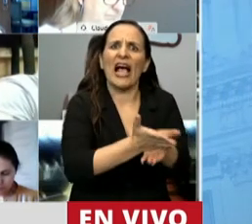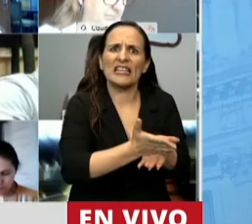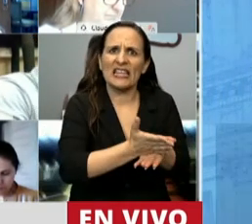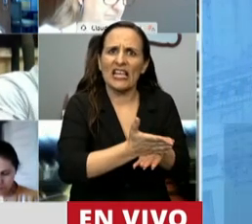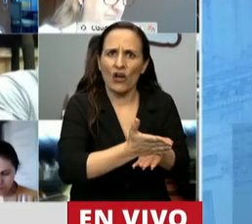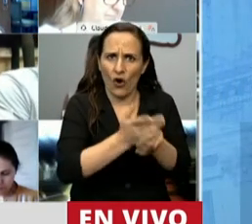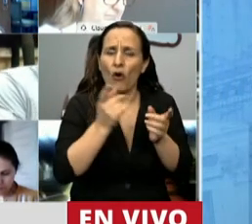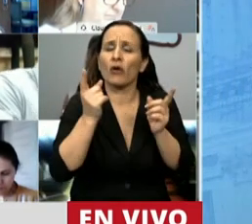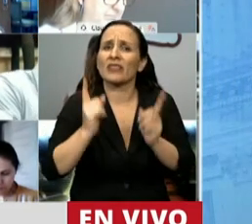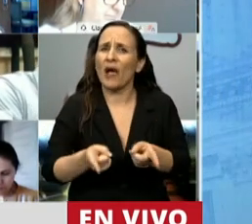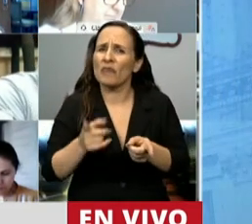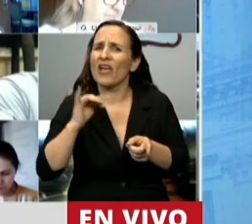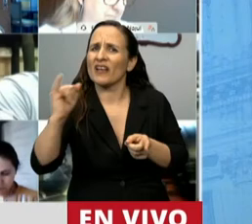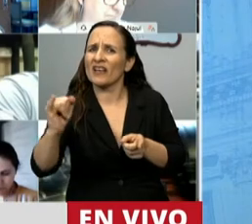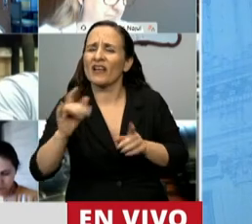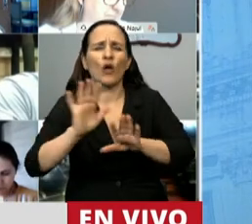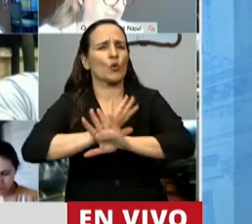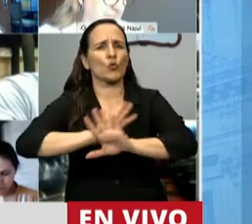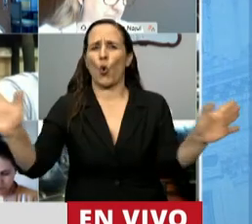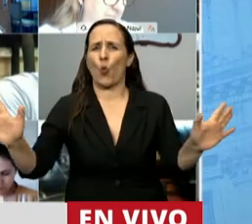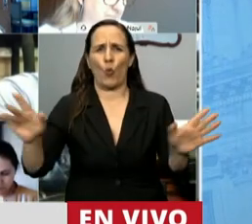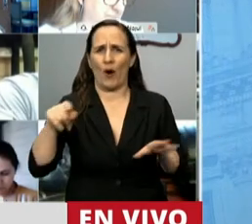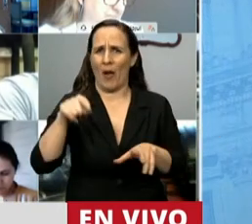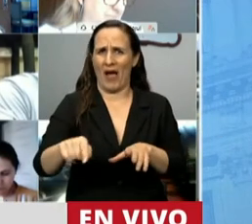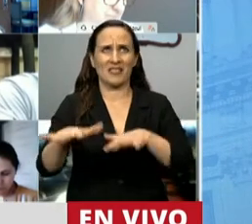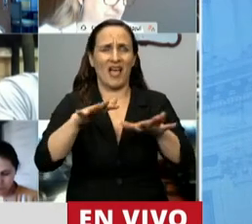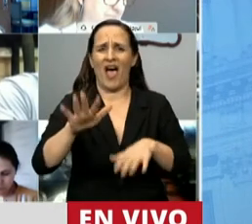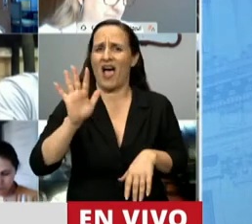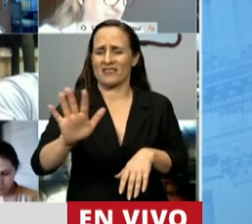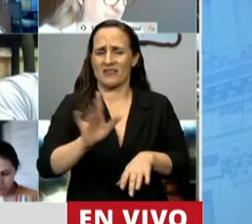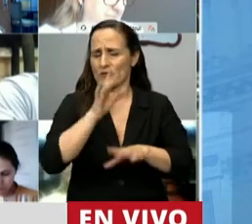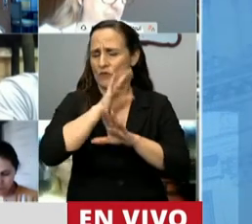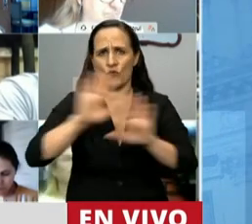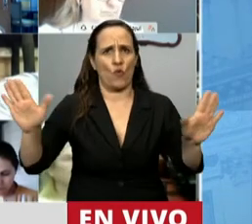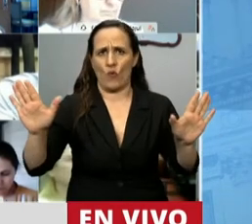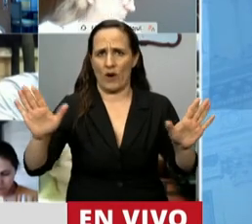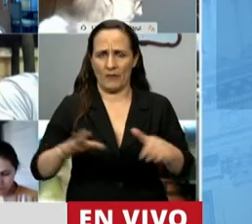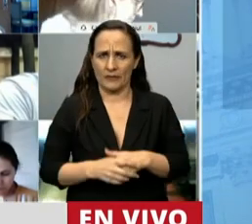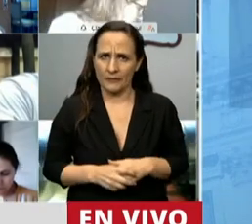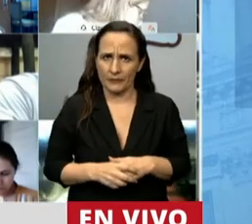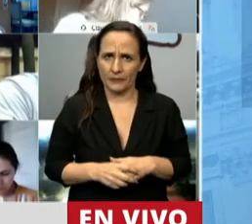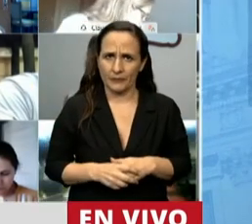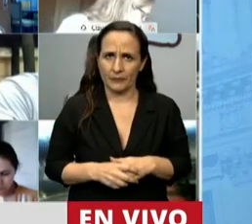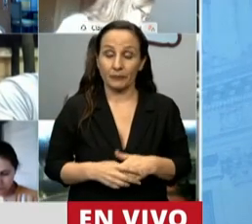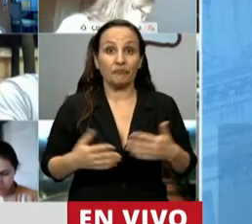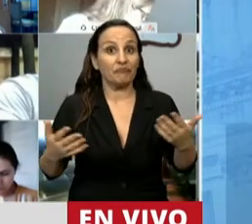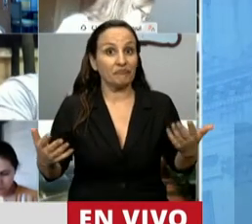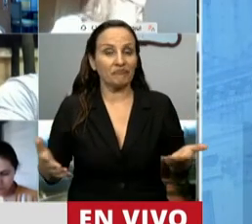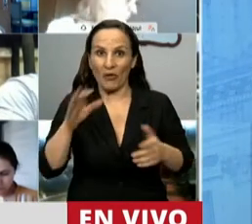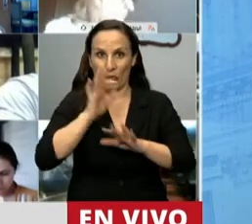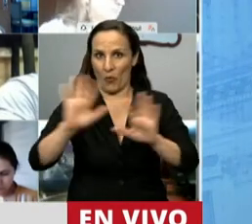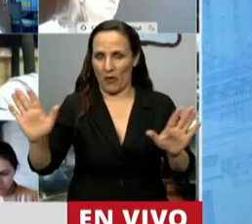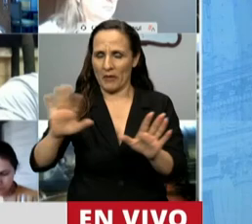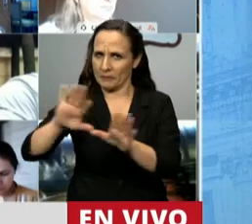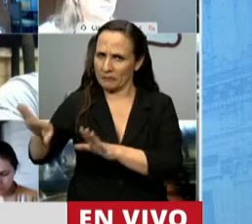para decir también nunca más a estos atropellos lamentablemente el oficialismo y los que se dicen opositores